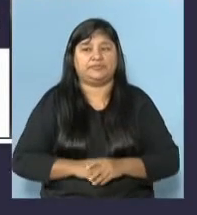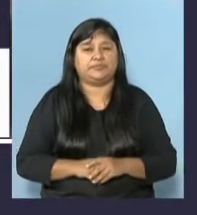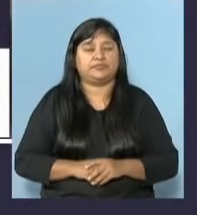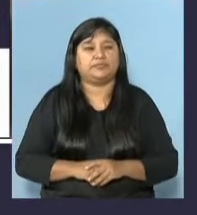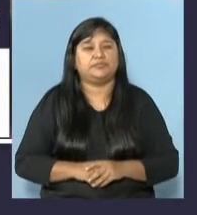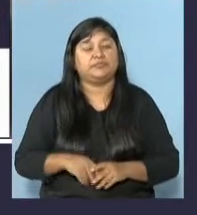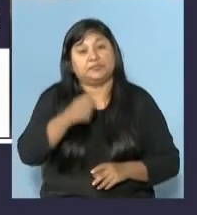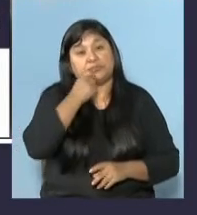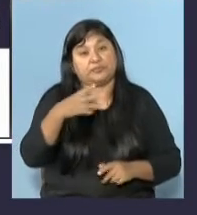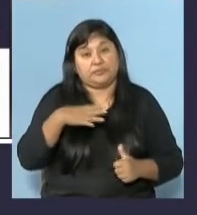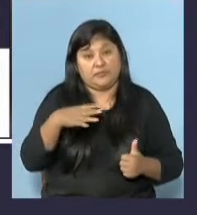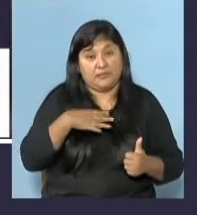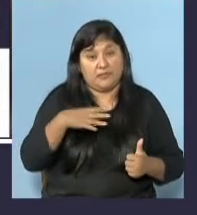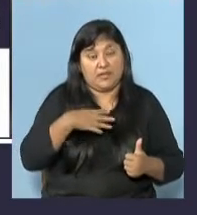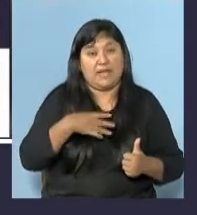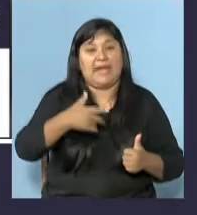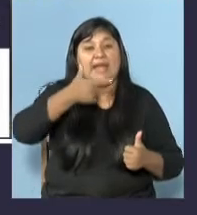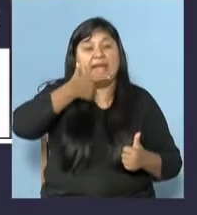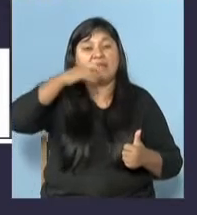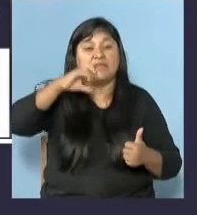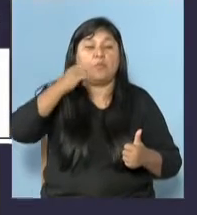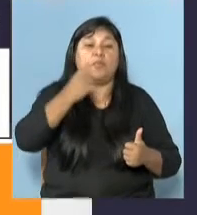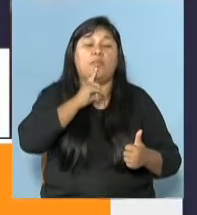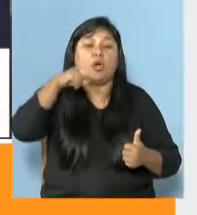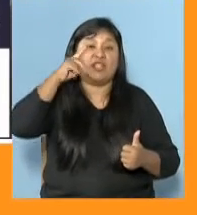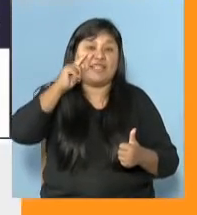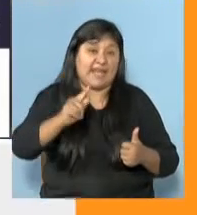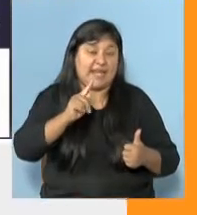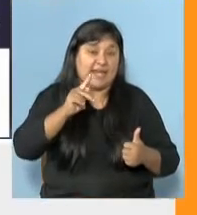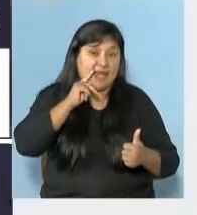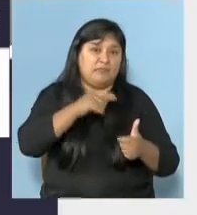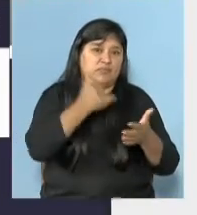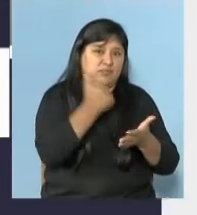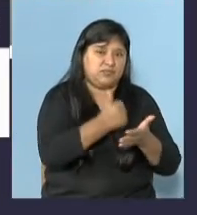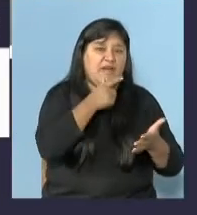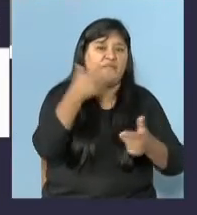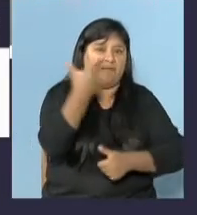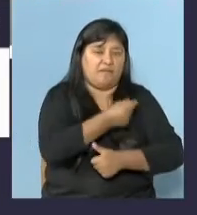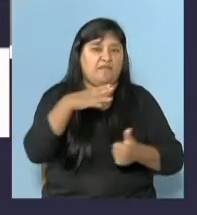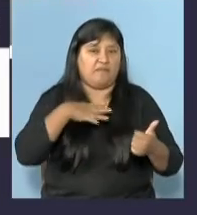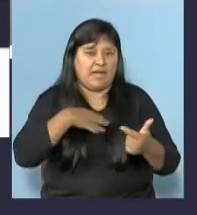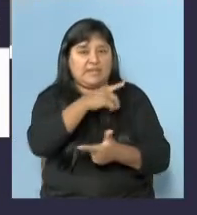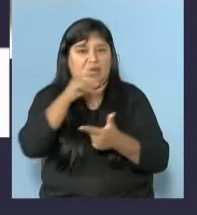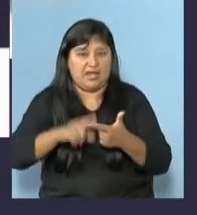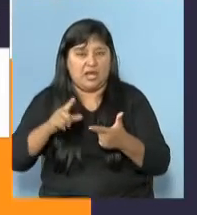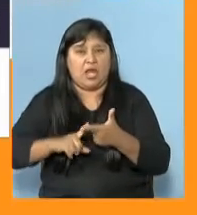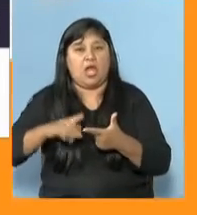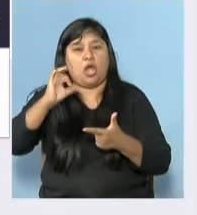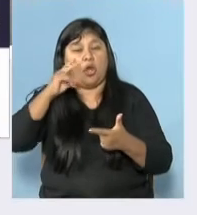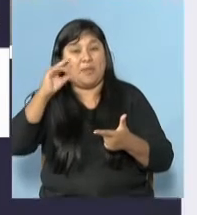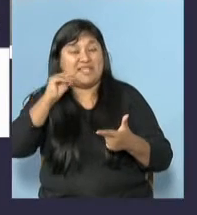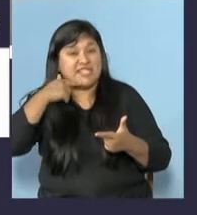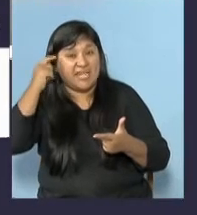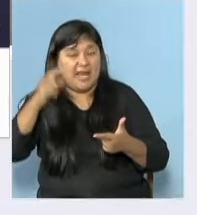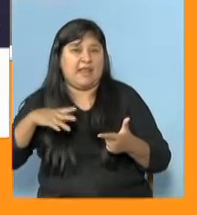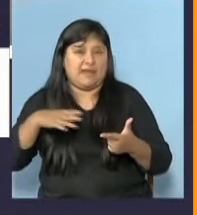los esquemas, este es de Sputnik, porque Sinopharm ya se ha completado y Covishield o AstraZeneca se completa ahora con